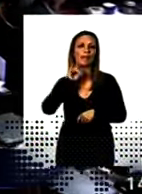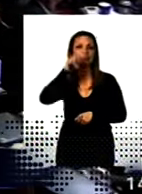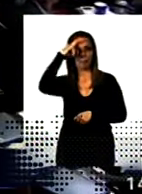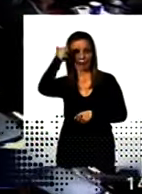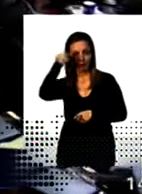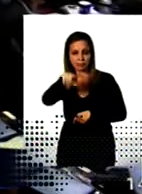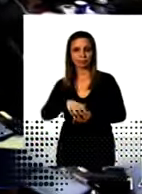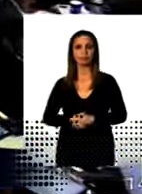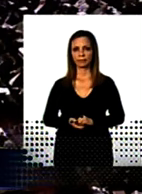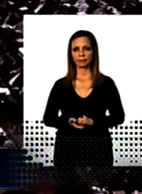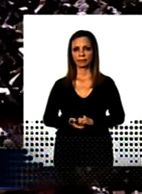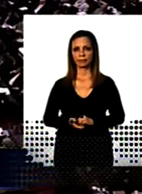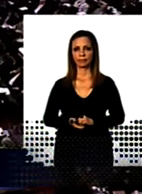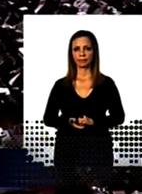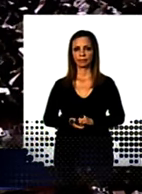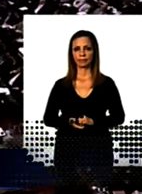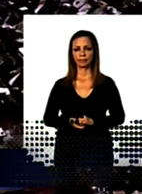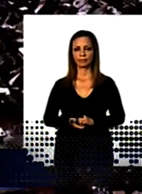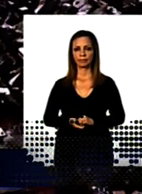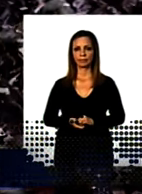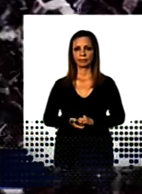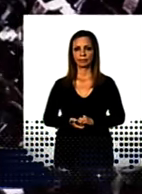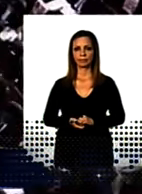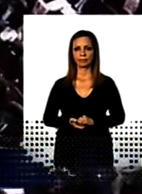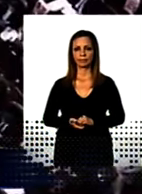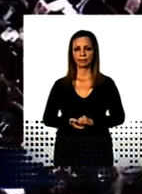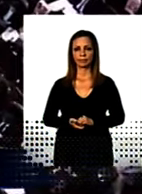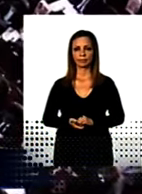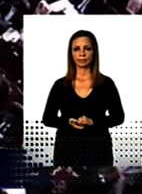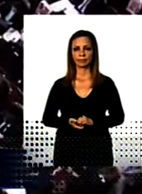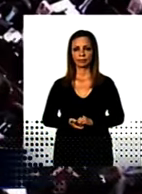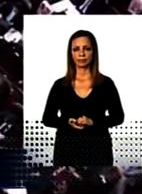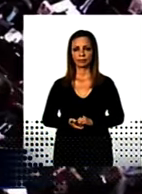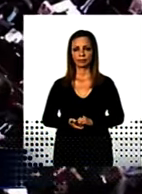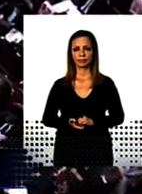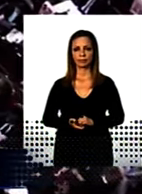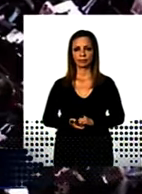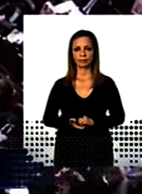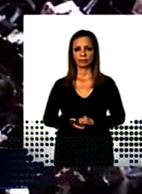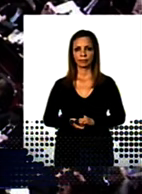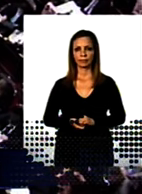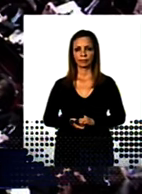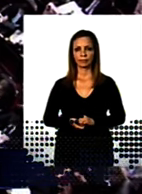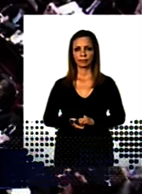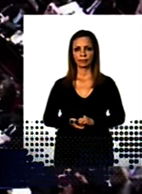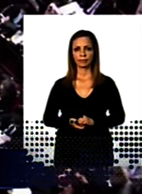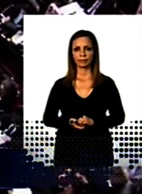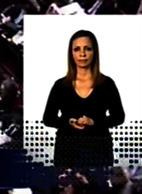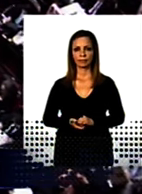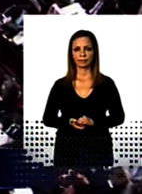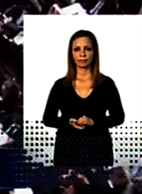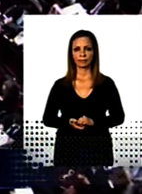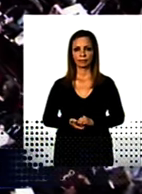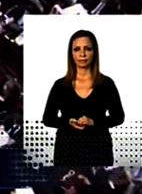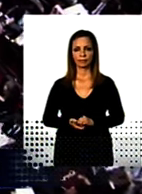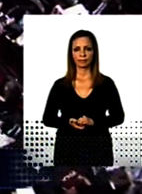por 137 votos con el respaldo de Cambiemos y el Frente Renovador, pero sin la presencia del Frente para la Victoria y algunos